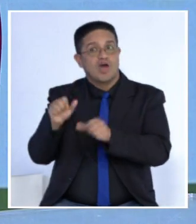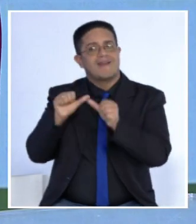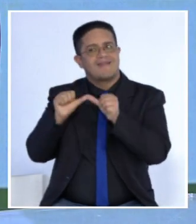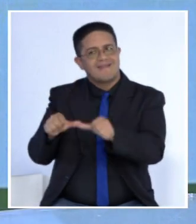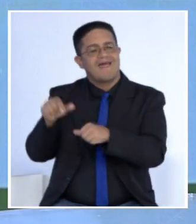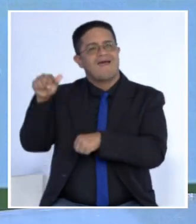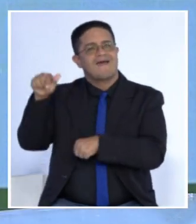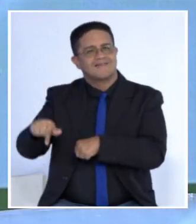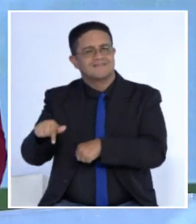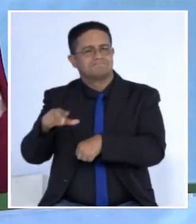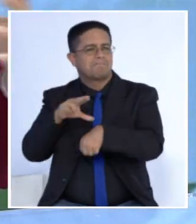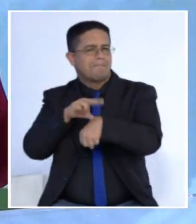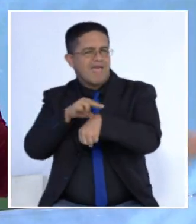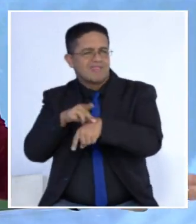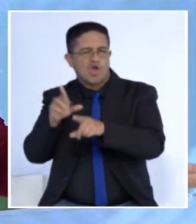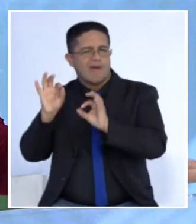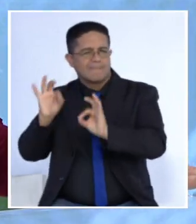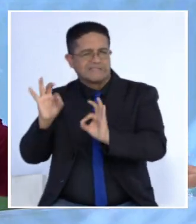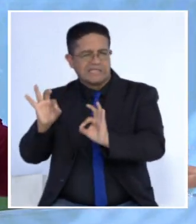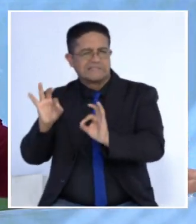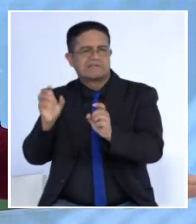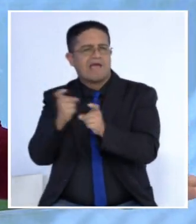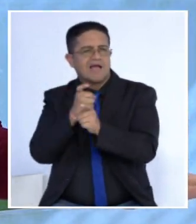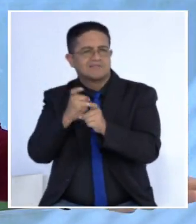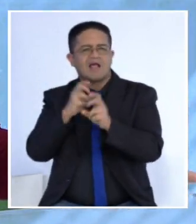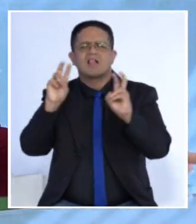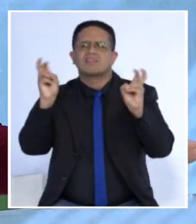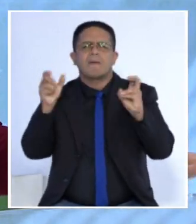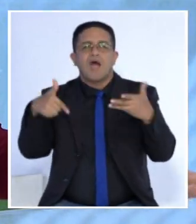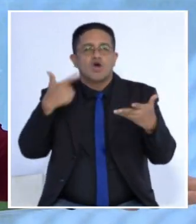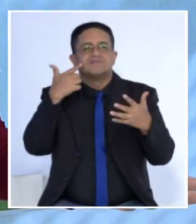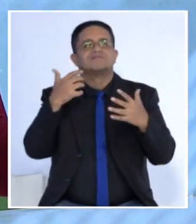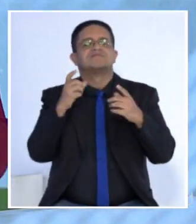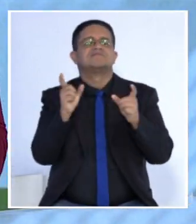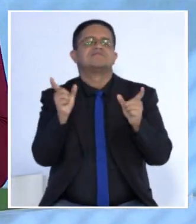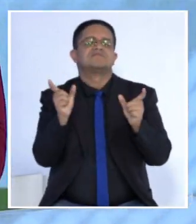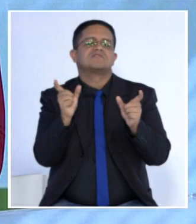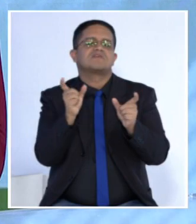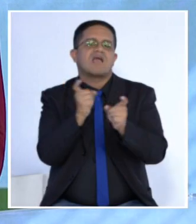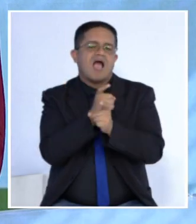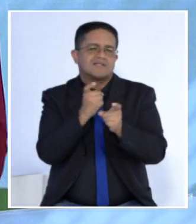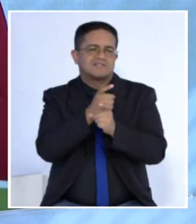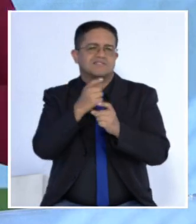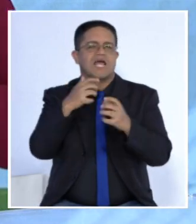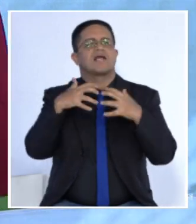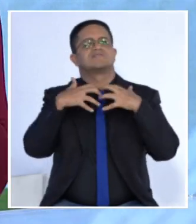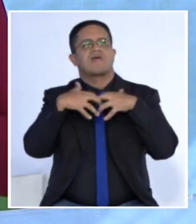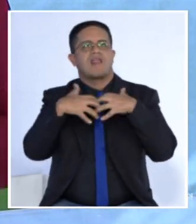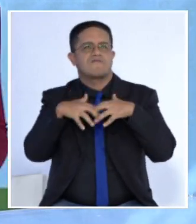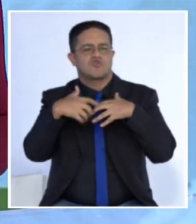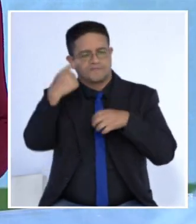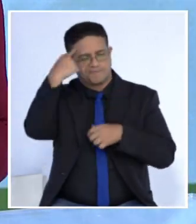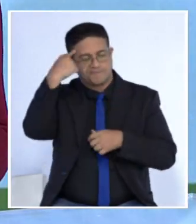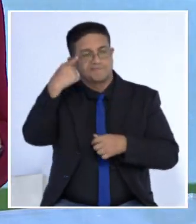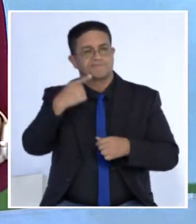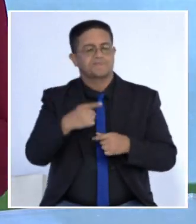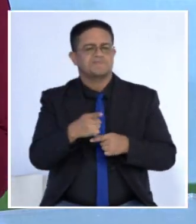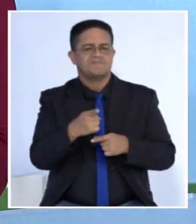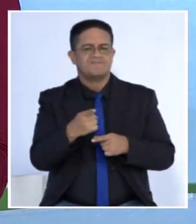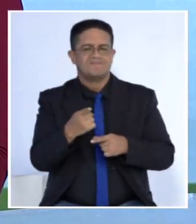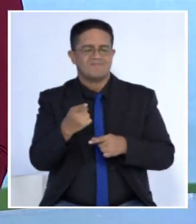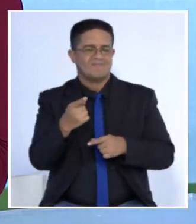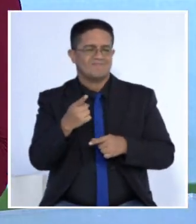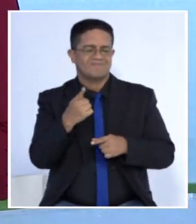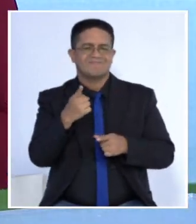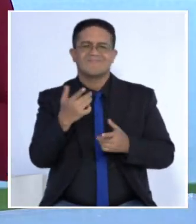Ella es médico-oncólogo y el tema del día de hoy es cáncer cerebral. Doctora, estábamos incluso hablándolo en el corte porque entre